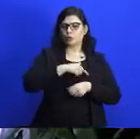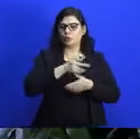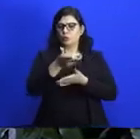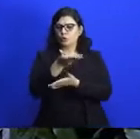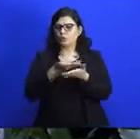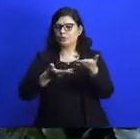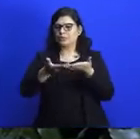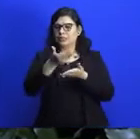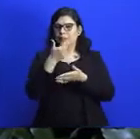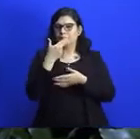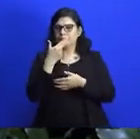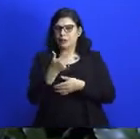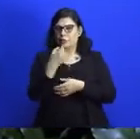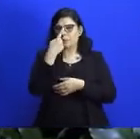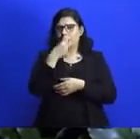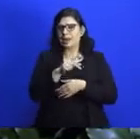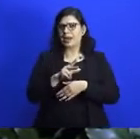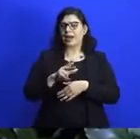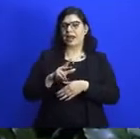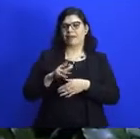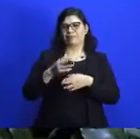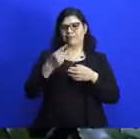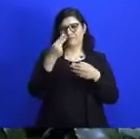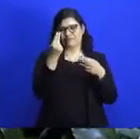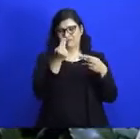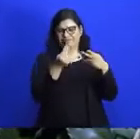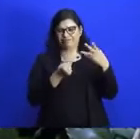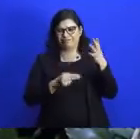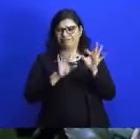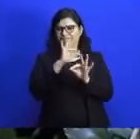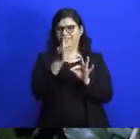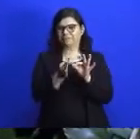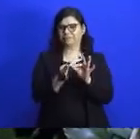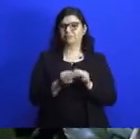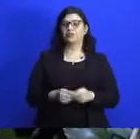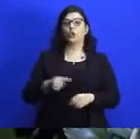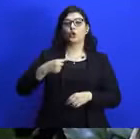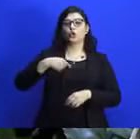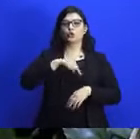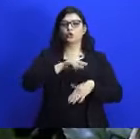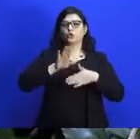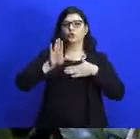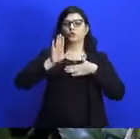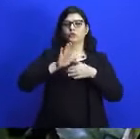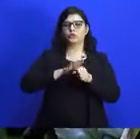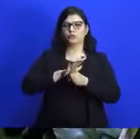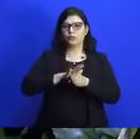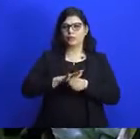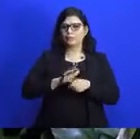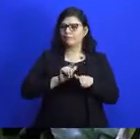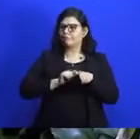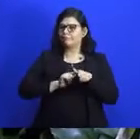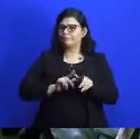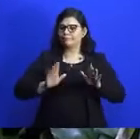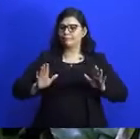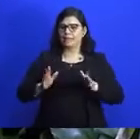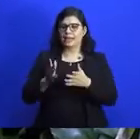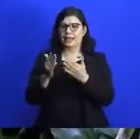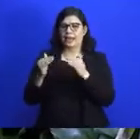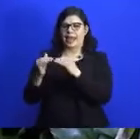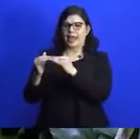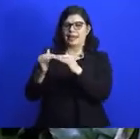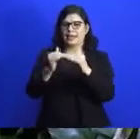sus necesidades. Nuestro compromiso es continuar promoviendo la diversidad, la equidad y